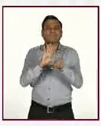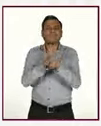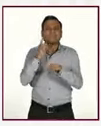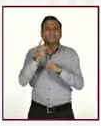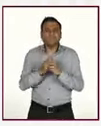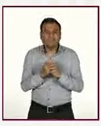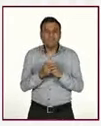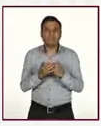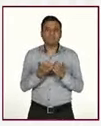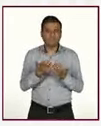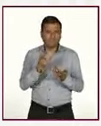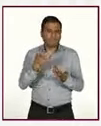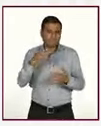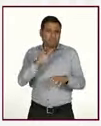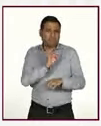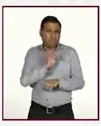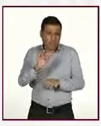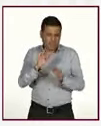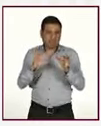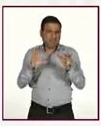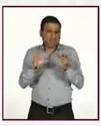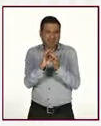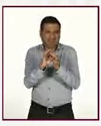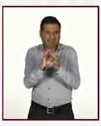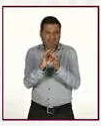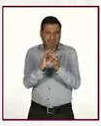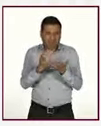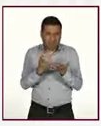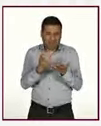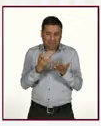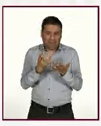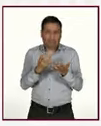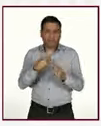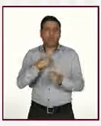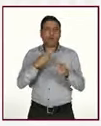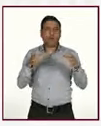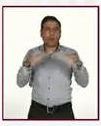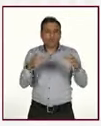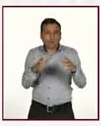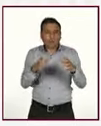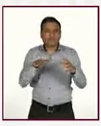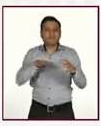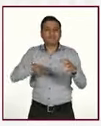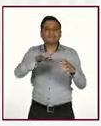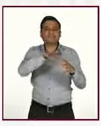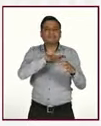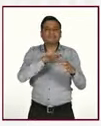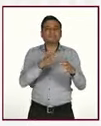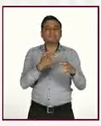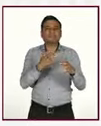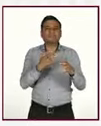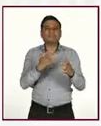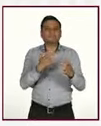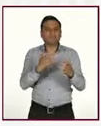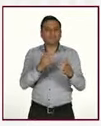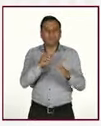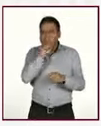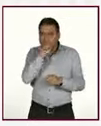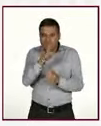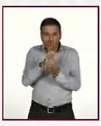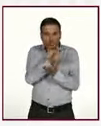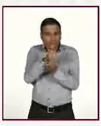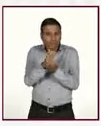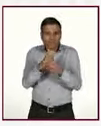veces se pueden juntar, porque podemos hablar que somos de una comunidad que tiene, como lo que decías, ¿no? Podemos vivir en una misma ciudad,